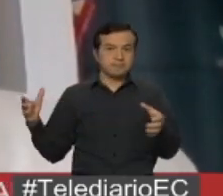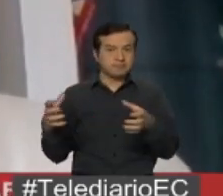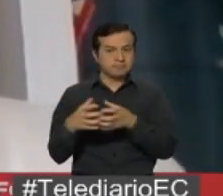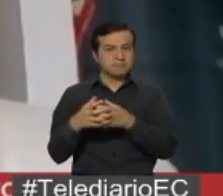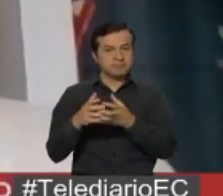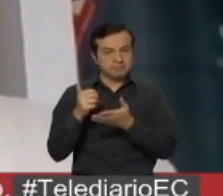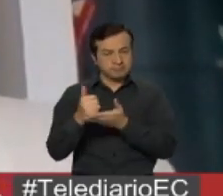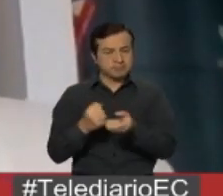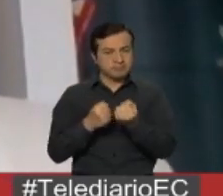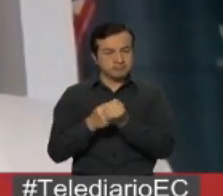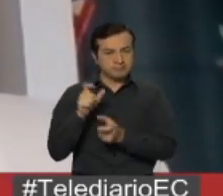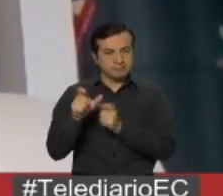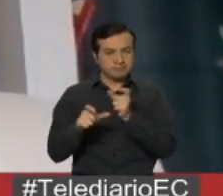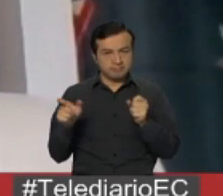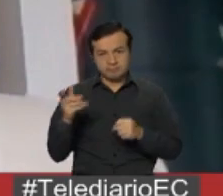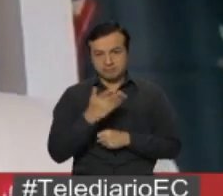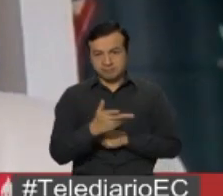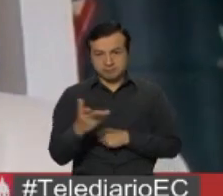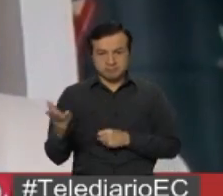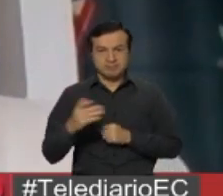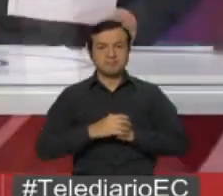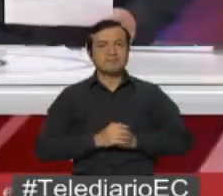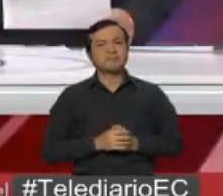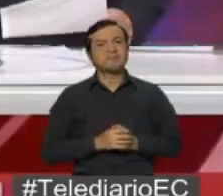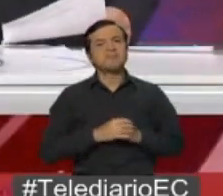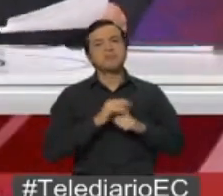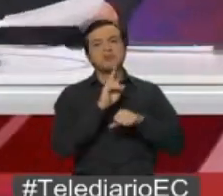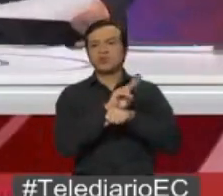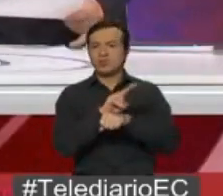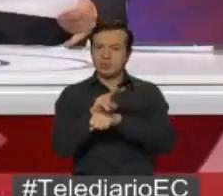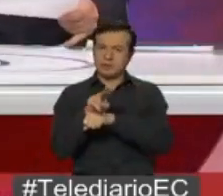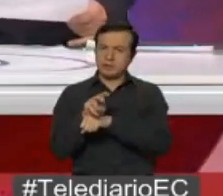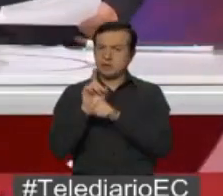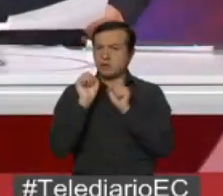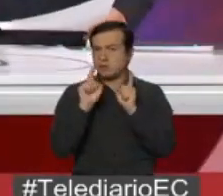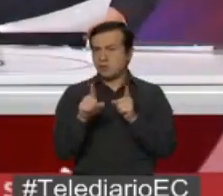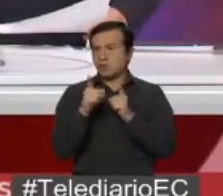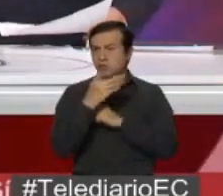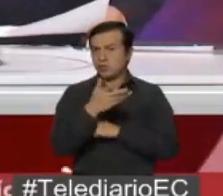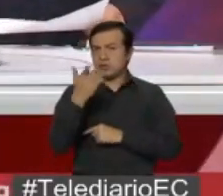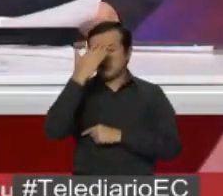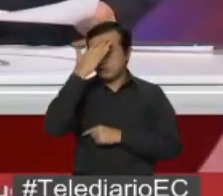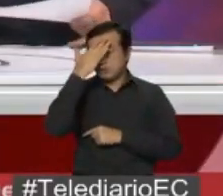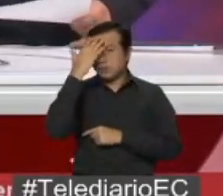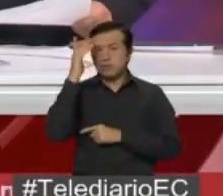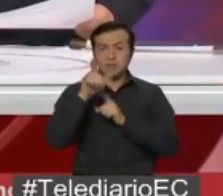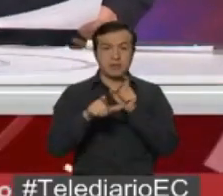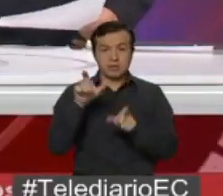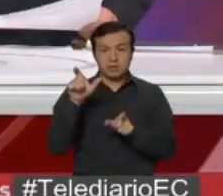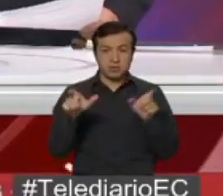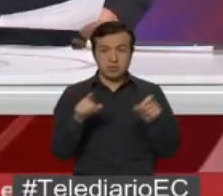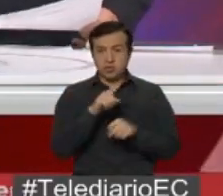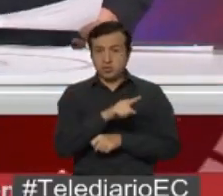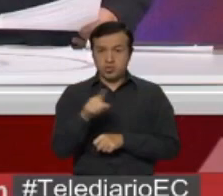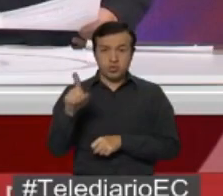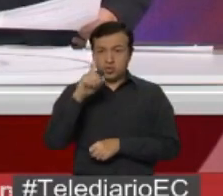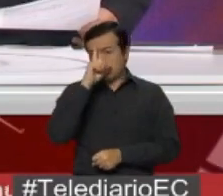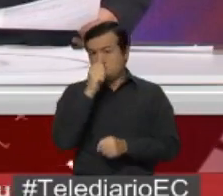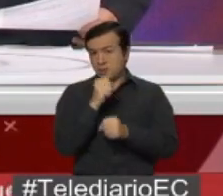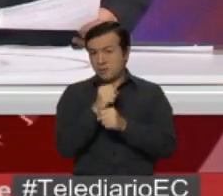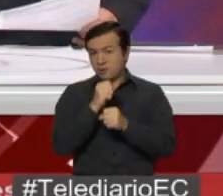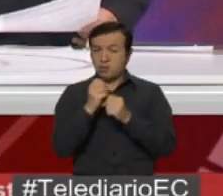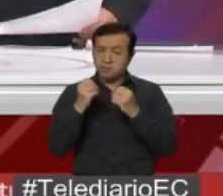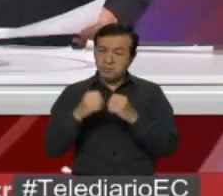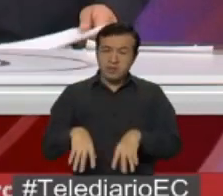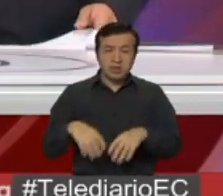satisfacer las necesidades de los socios superintendenta tienen ustedes registros o reportes de personas que han perdido sus trabajos por